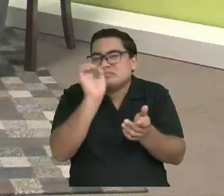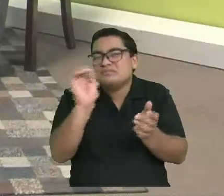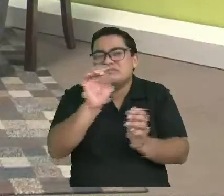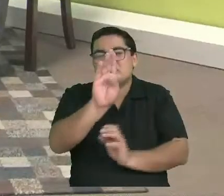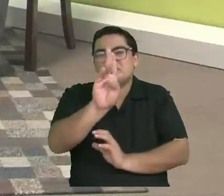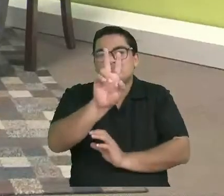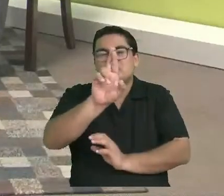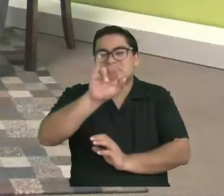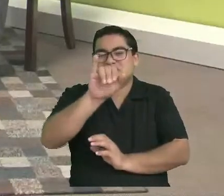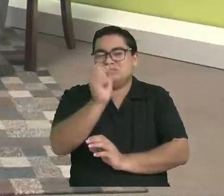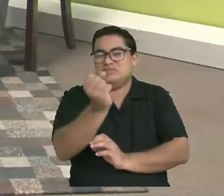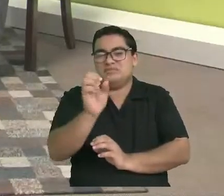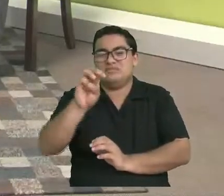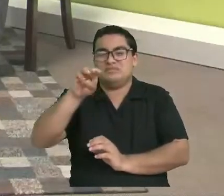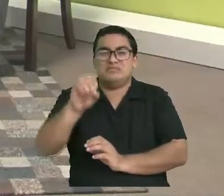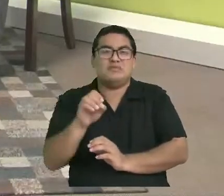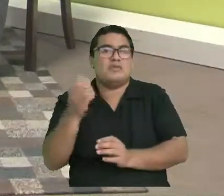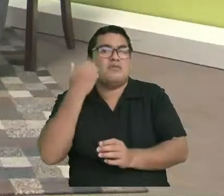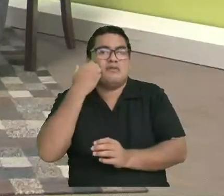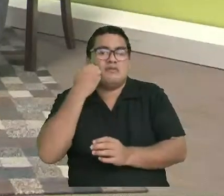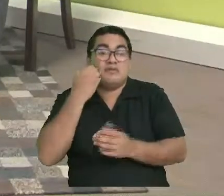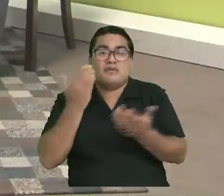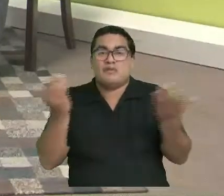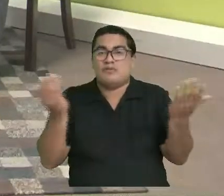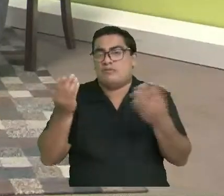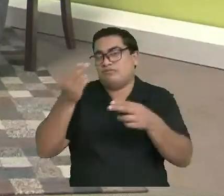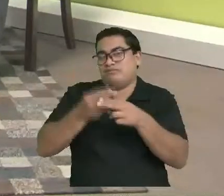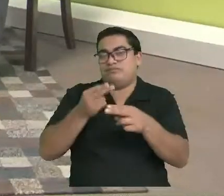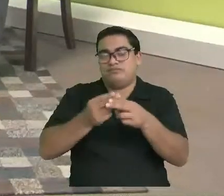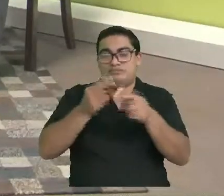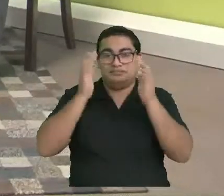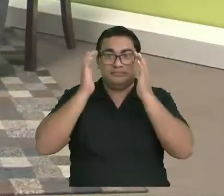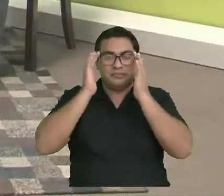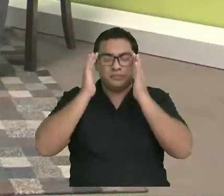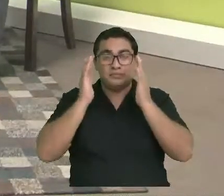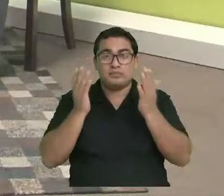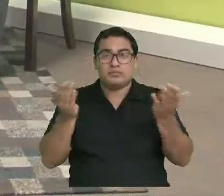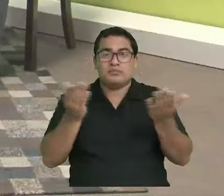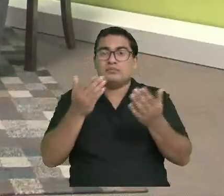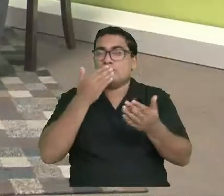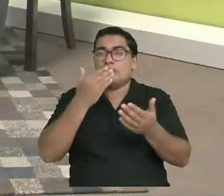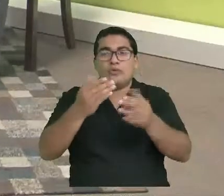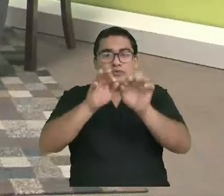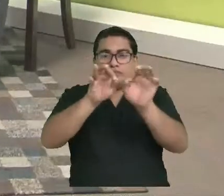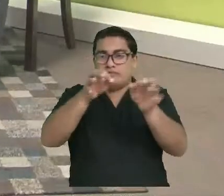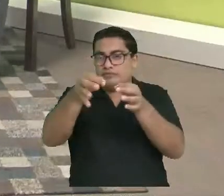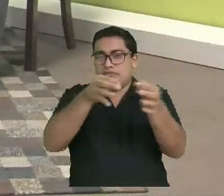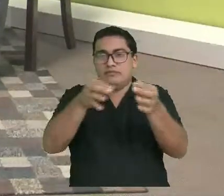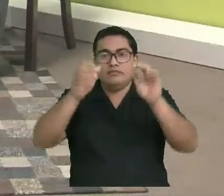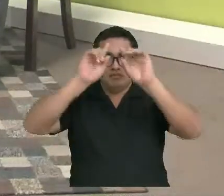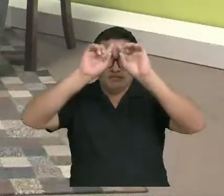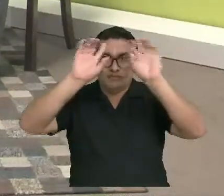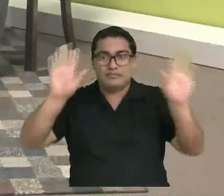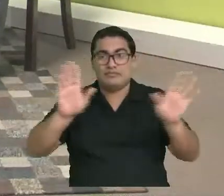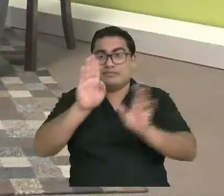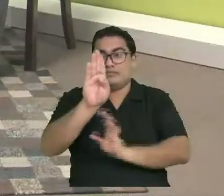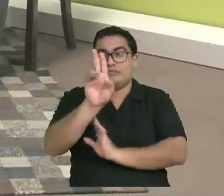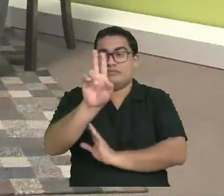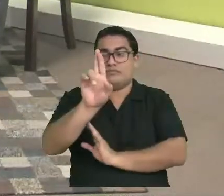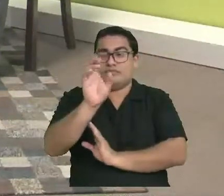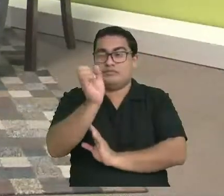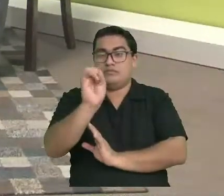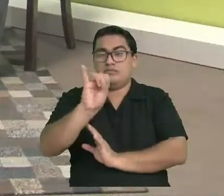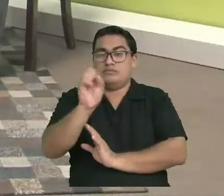conozcan de otra manera, la enfermedad o el trastorno. Y sería bueno aclarar qué es el bruxismo. Sí, bueno, el